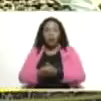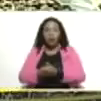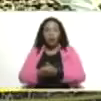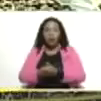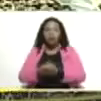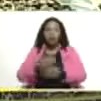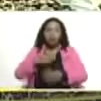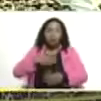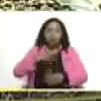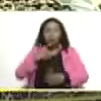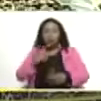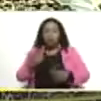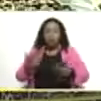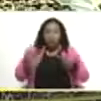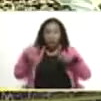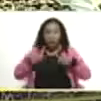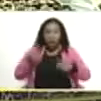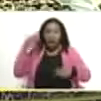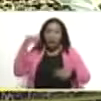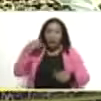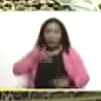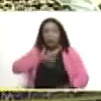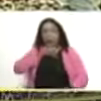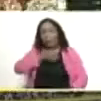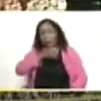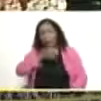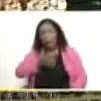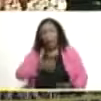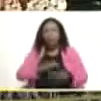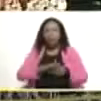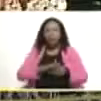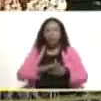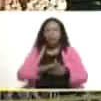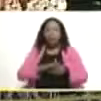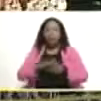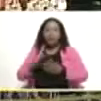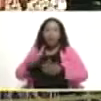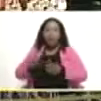Pudiéramos decir, lo comentábamos aquí, que es la carrera